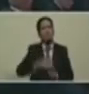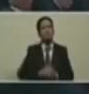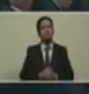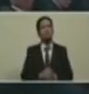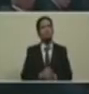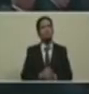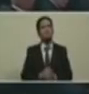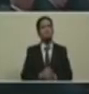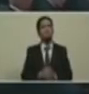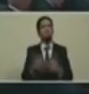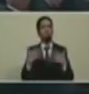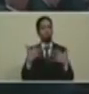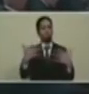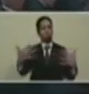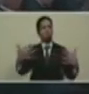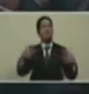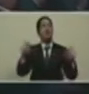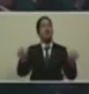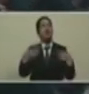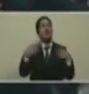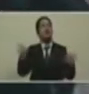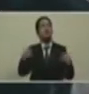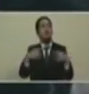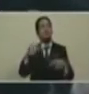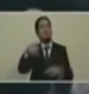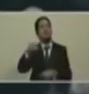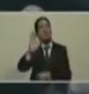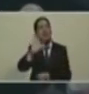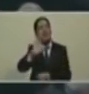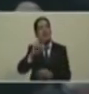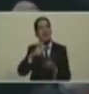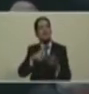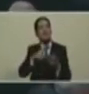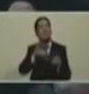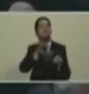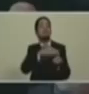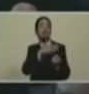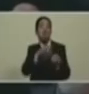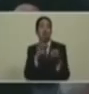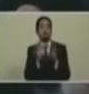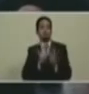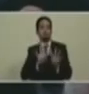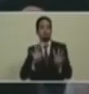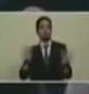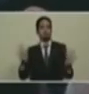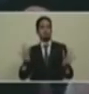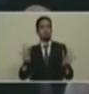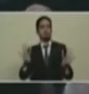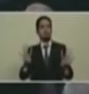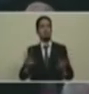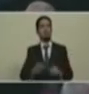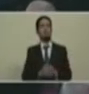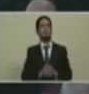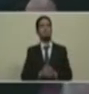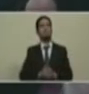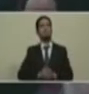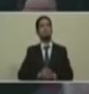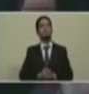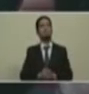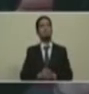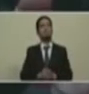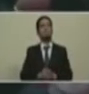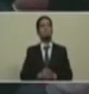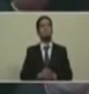puesto que aquí la inflación no para, la criminalidad tampoco cesa. Es una situación bastante complicada para todos,